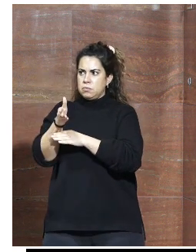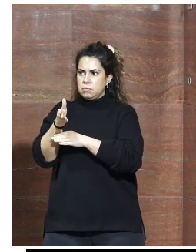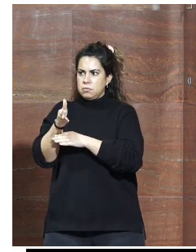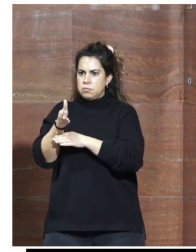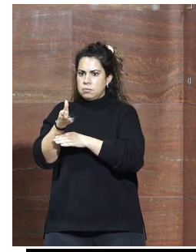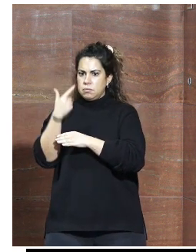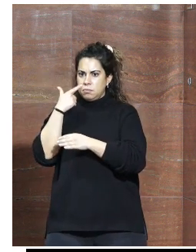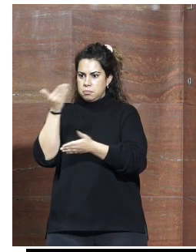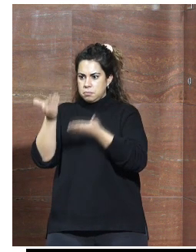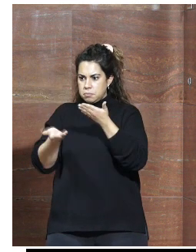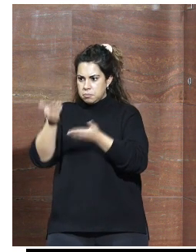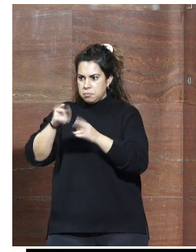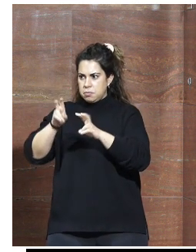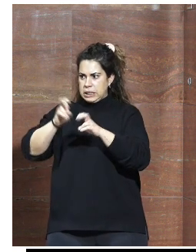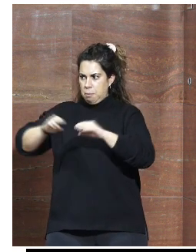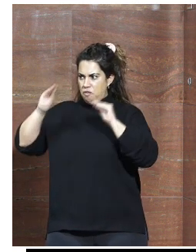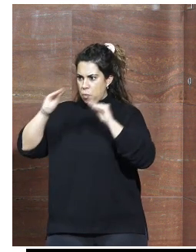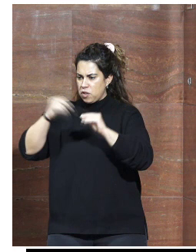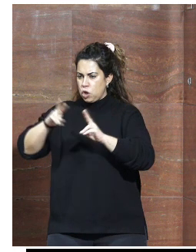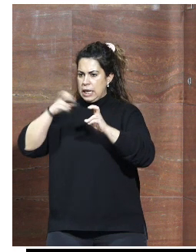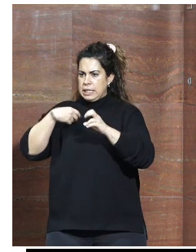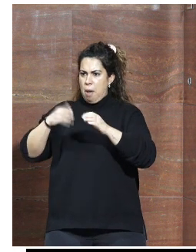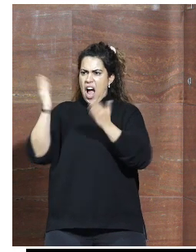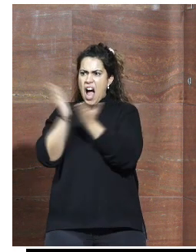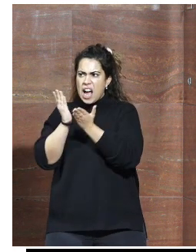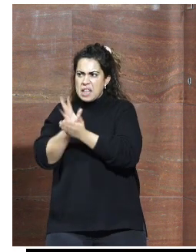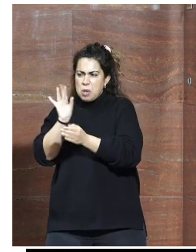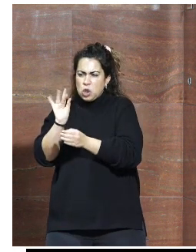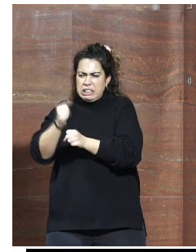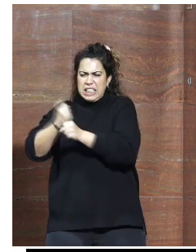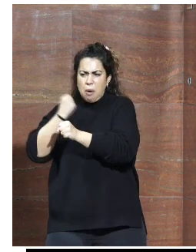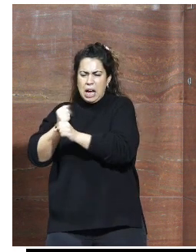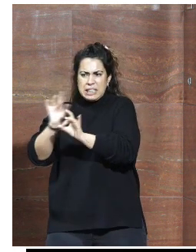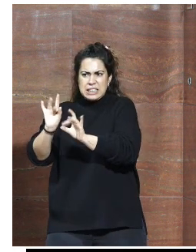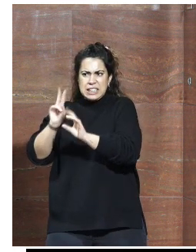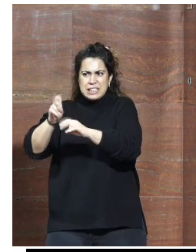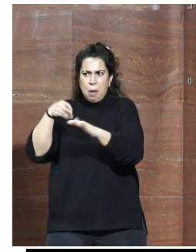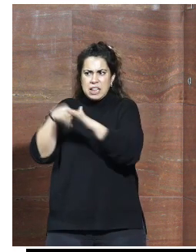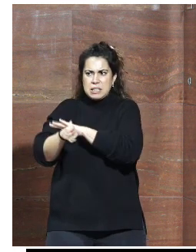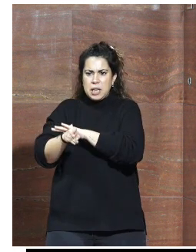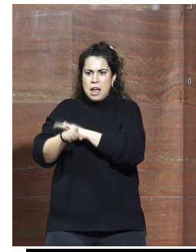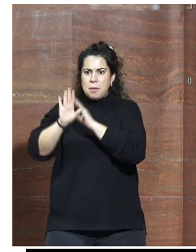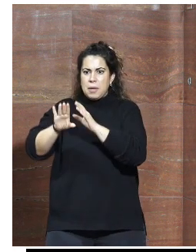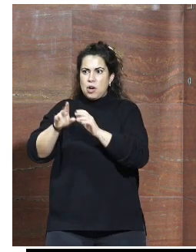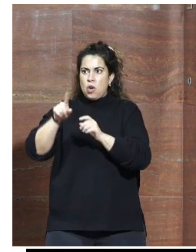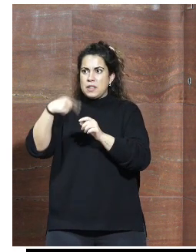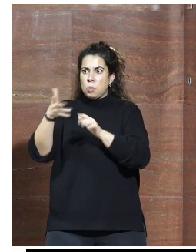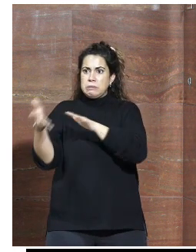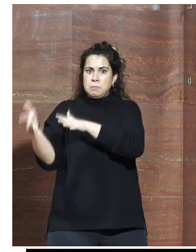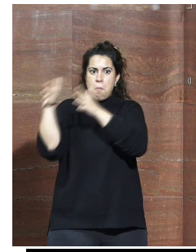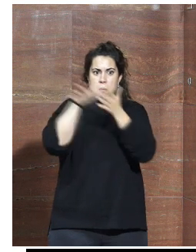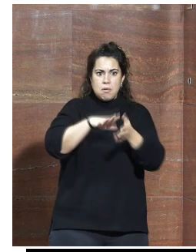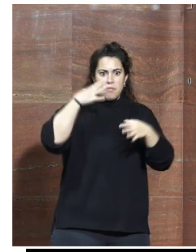viendo temas sobre todo a nivel de formación. A nivel académico sí están trabajando, pero ya en la práctica, claro, dada la dificultad de sus ciudades, Ciudad de México